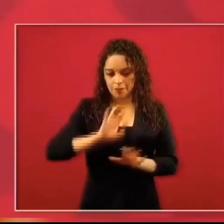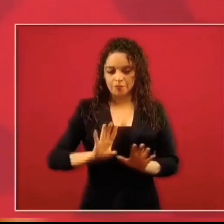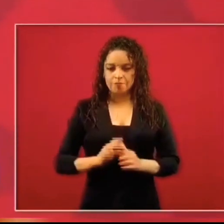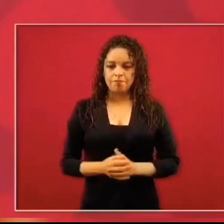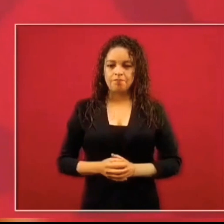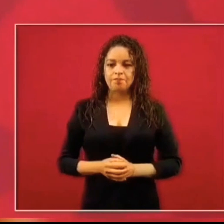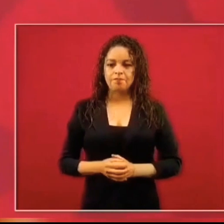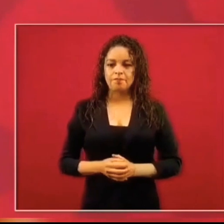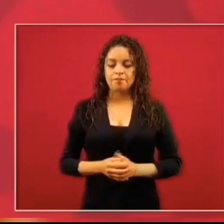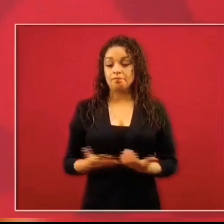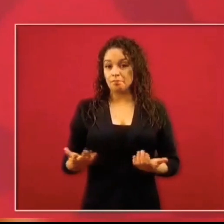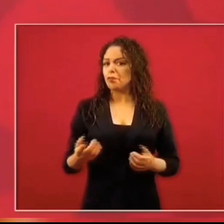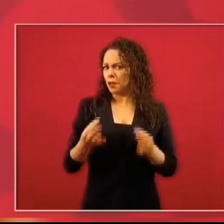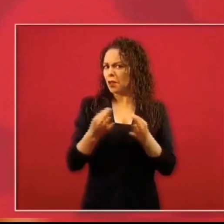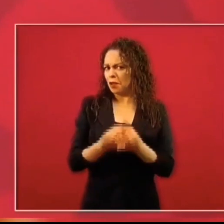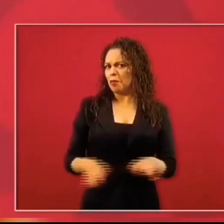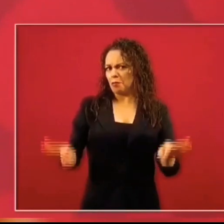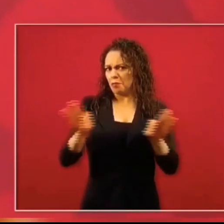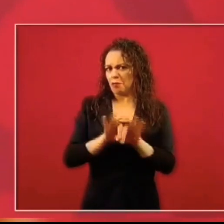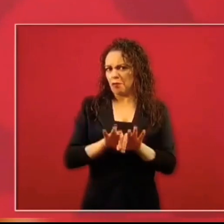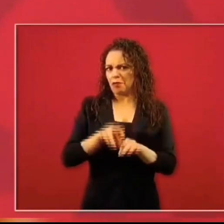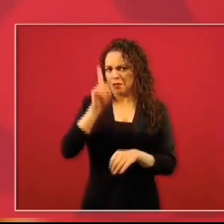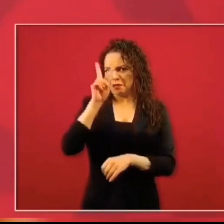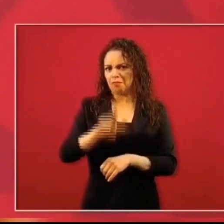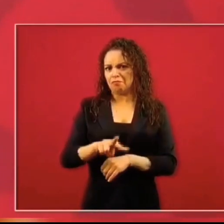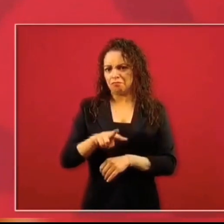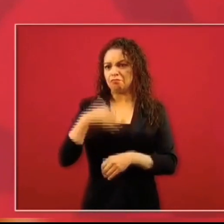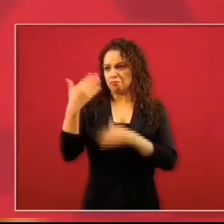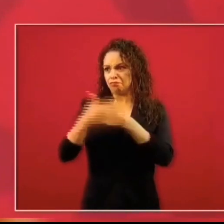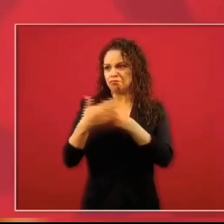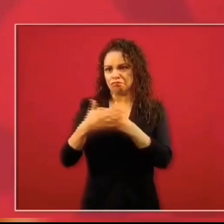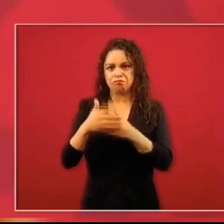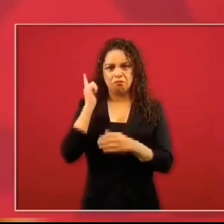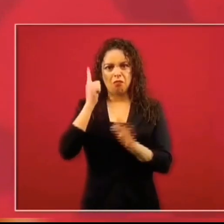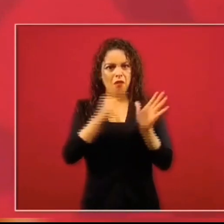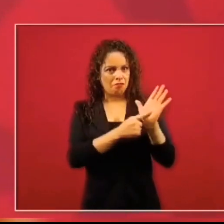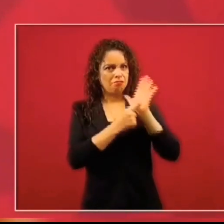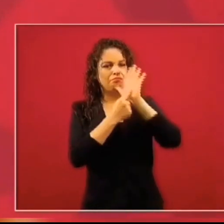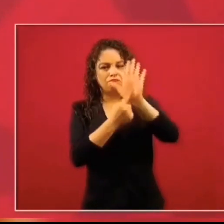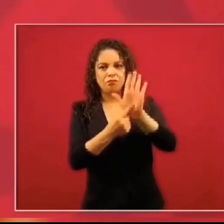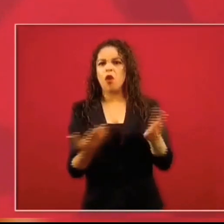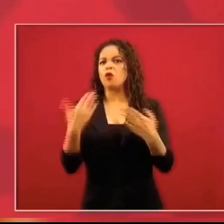y es importante hacer una exposición sobre eso, sobre las redes,